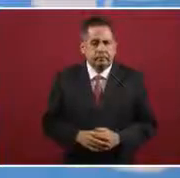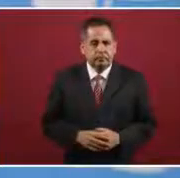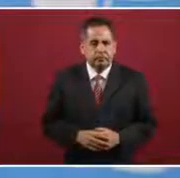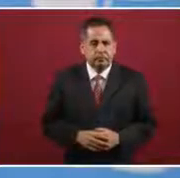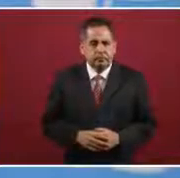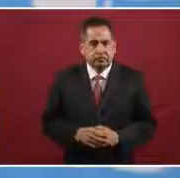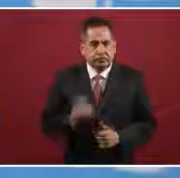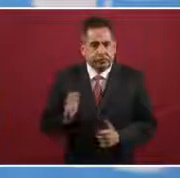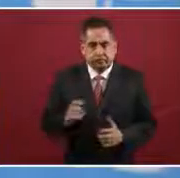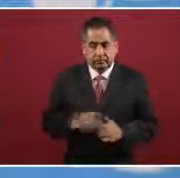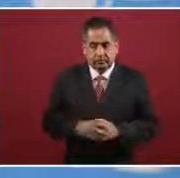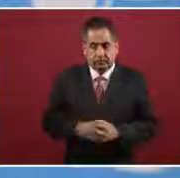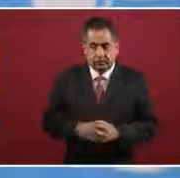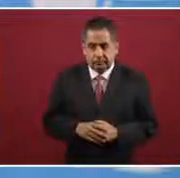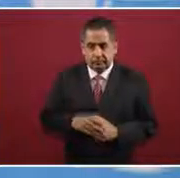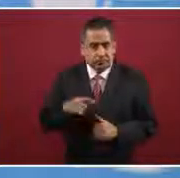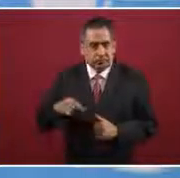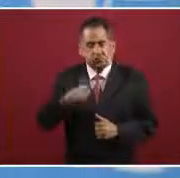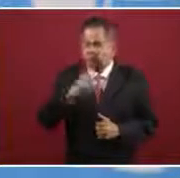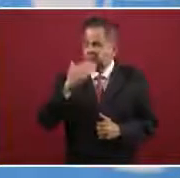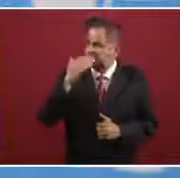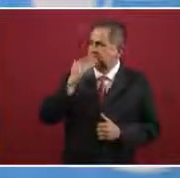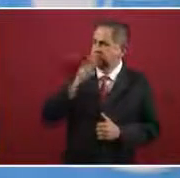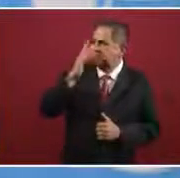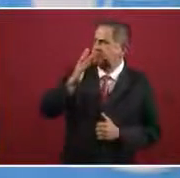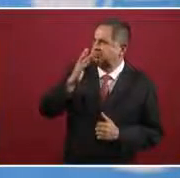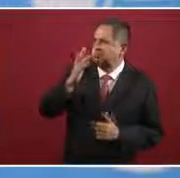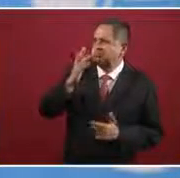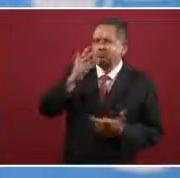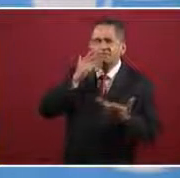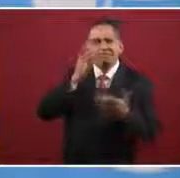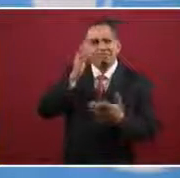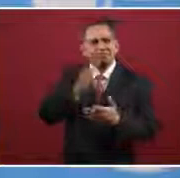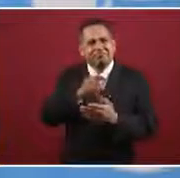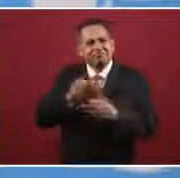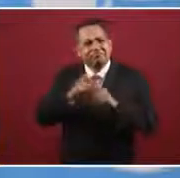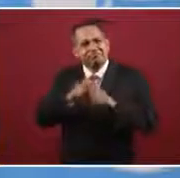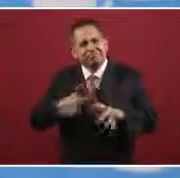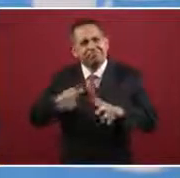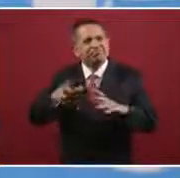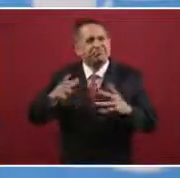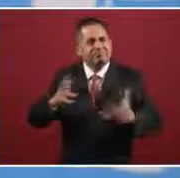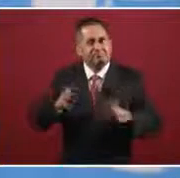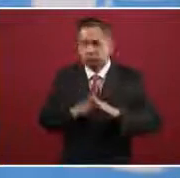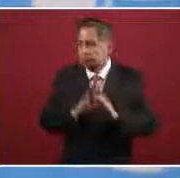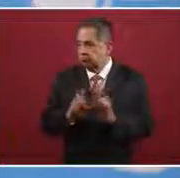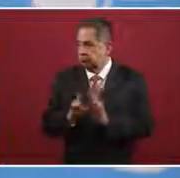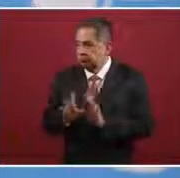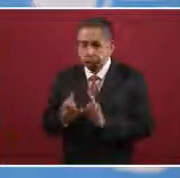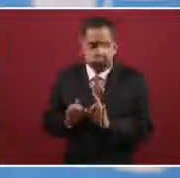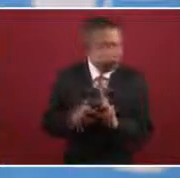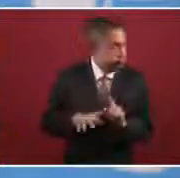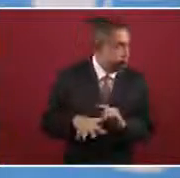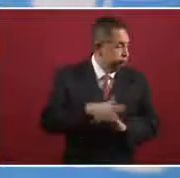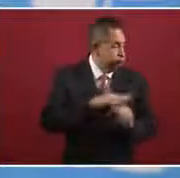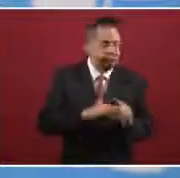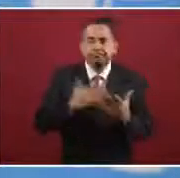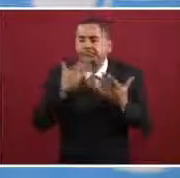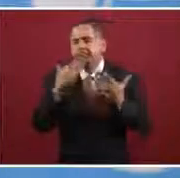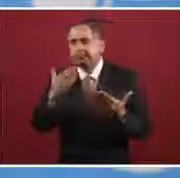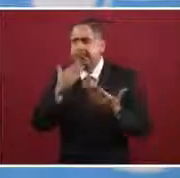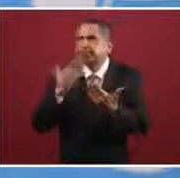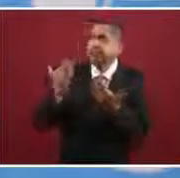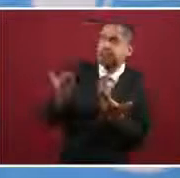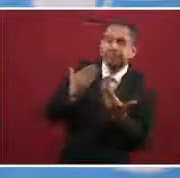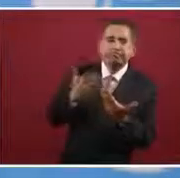algo que es como una bendición, de que se presentaron las circunstancias para llevar